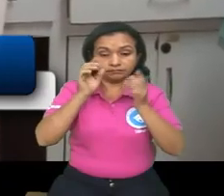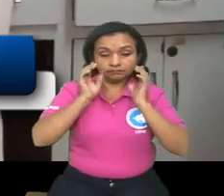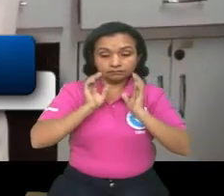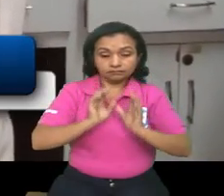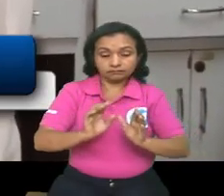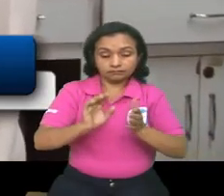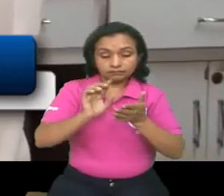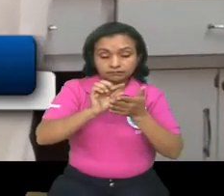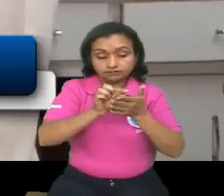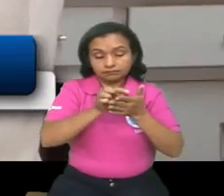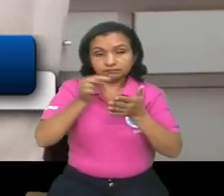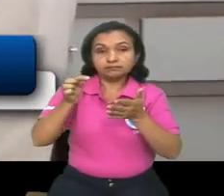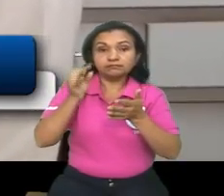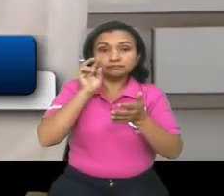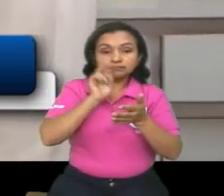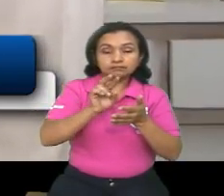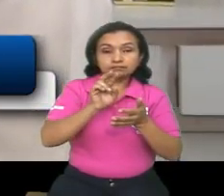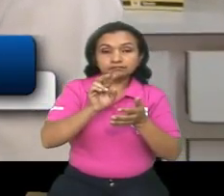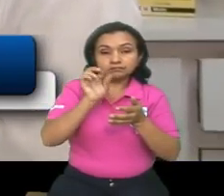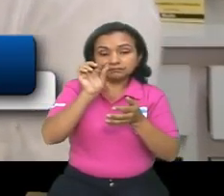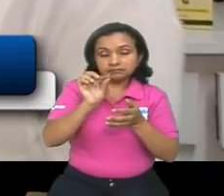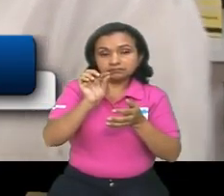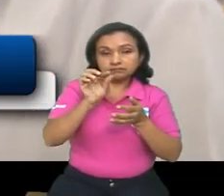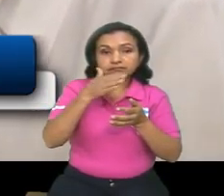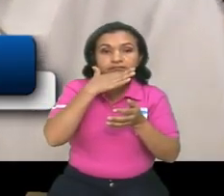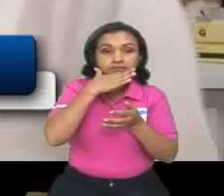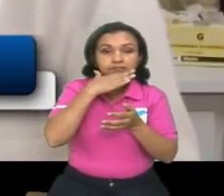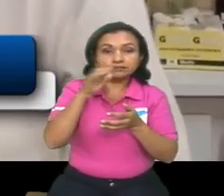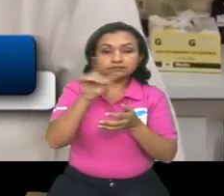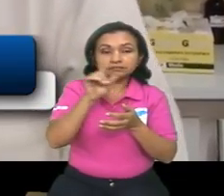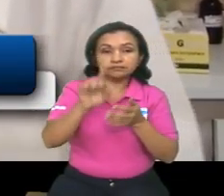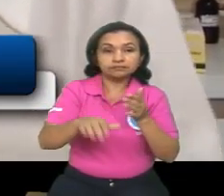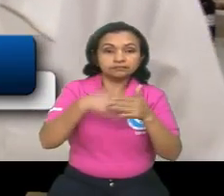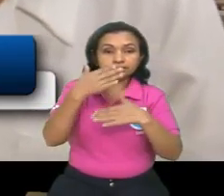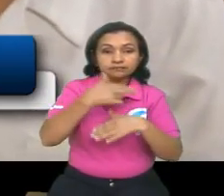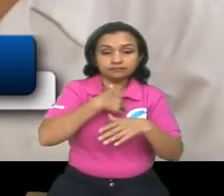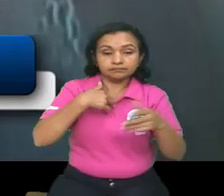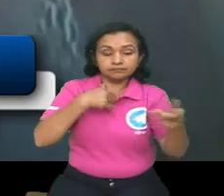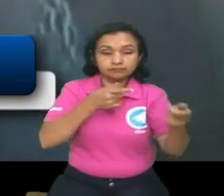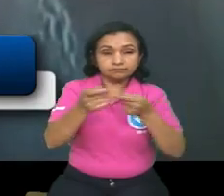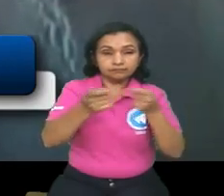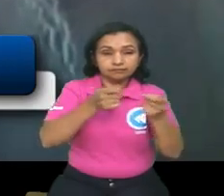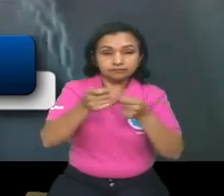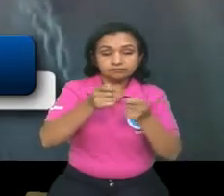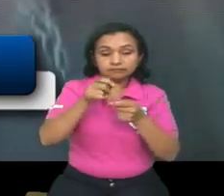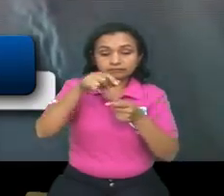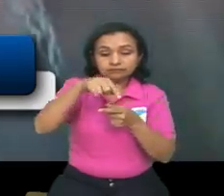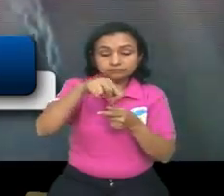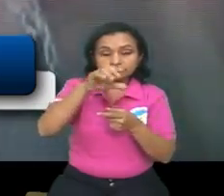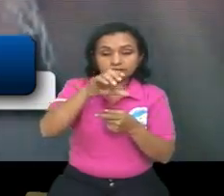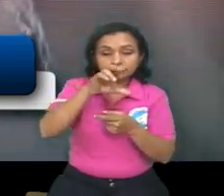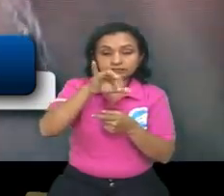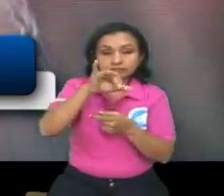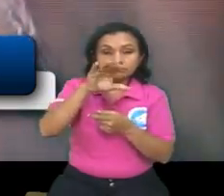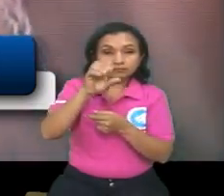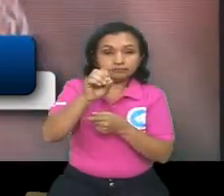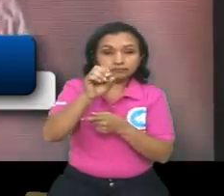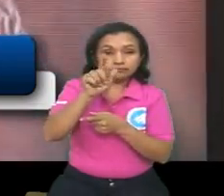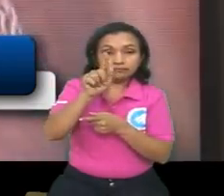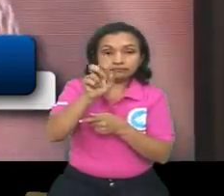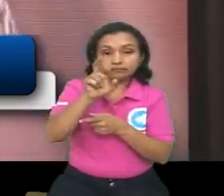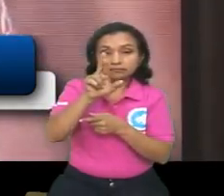una biopsia y nos comprueba que es una lesión de bajo grado. Vamos a darle un manejo con crioterapia. Hay criterios para